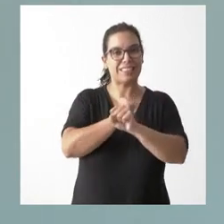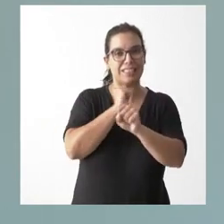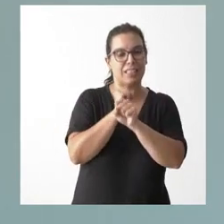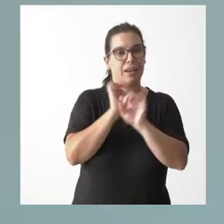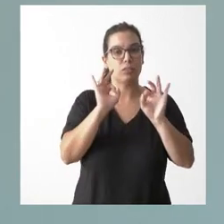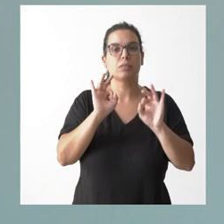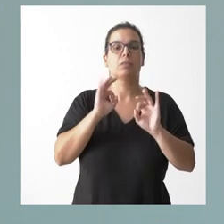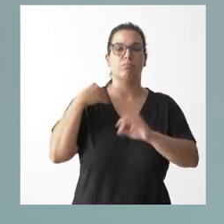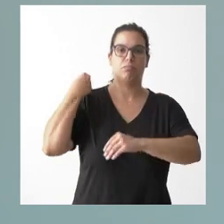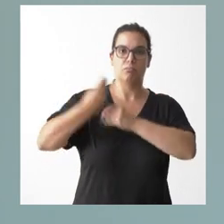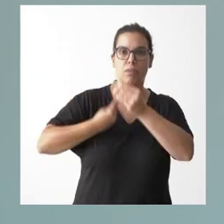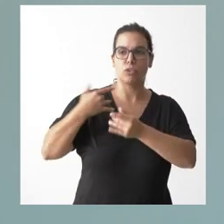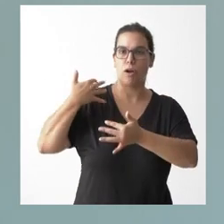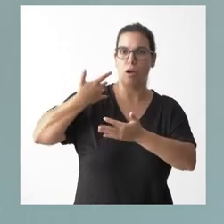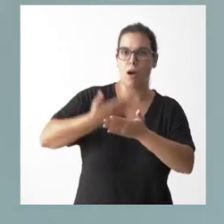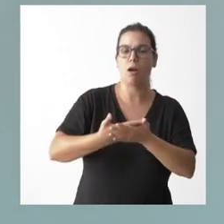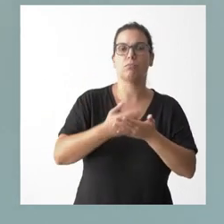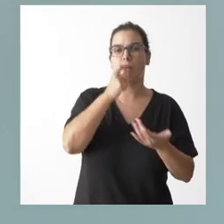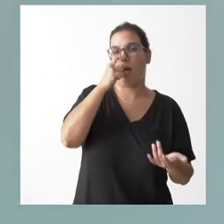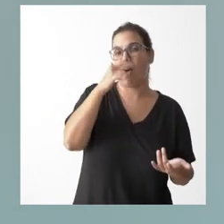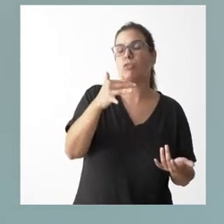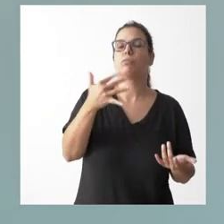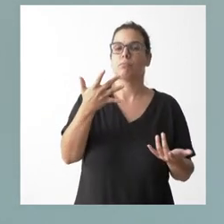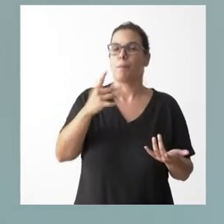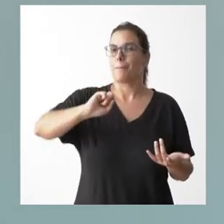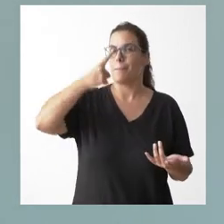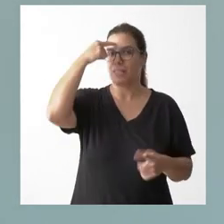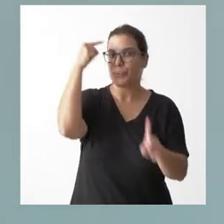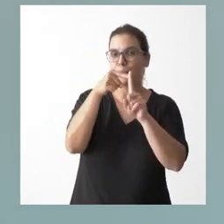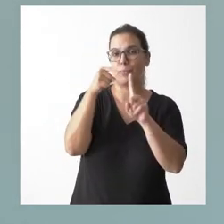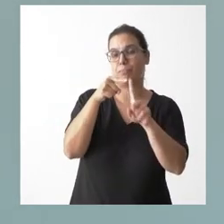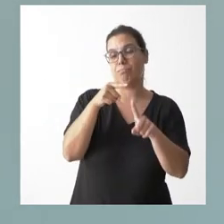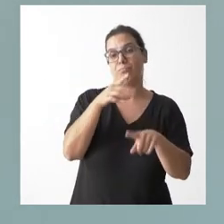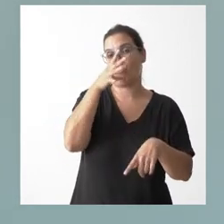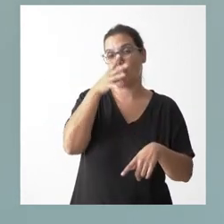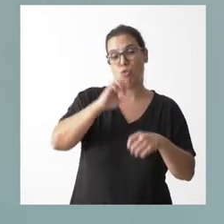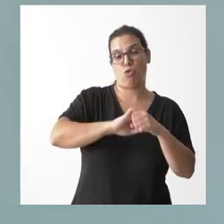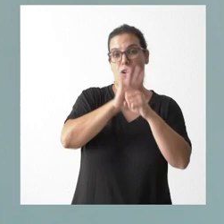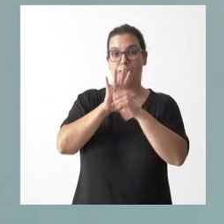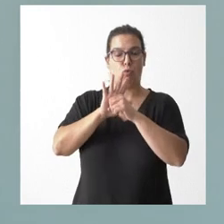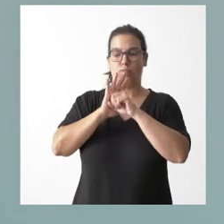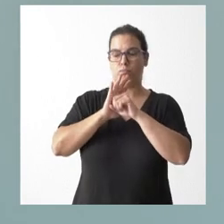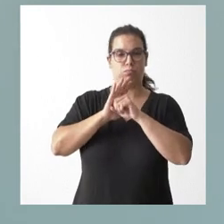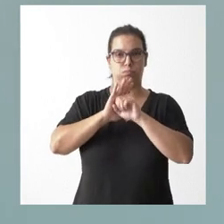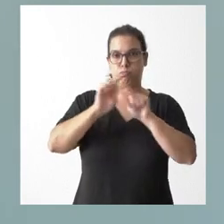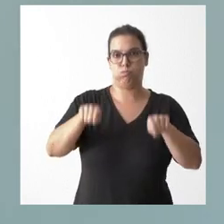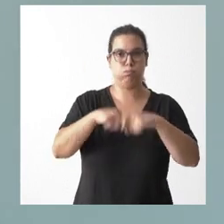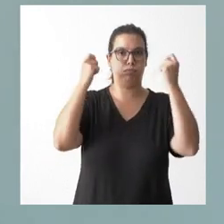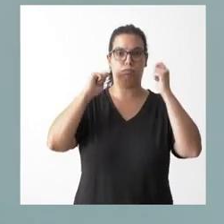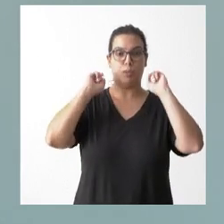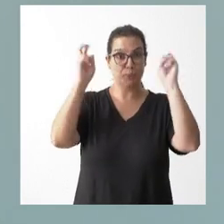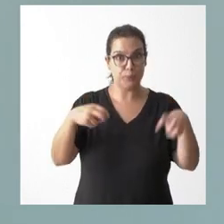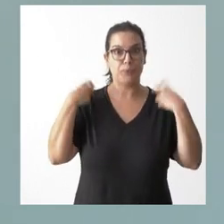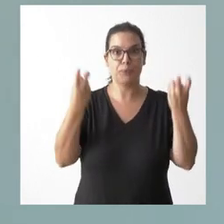ido desarrollando en los últimos años, fundamentalmente a raíz de la pandemia, en donde se ha visto que el sistema de teletrabajo,